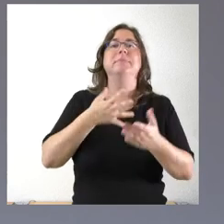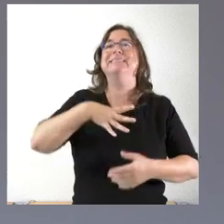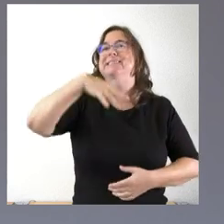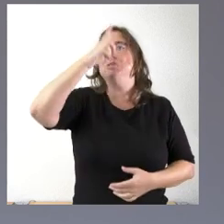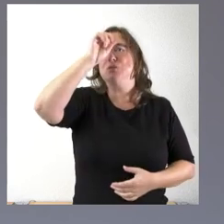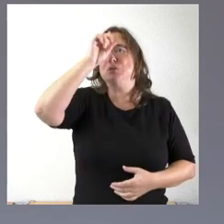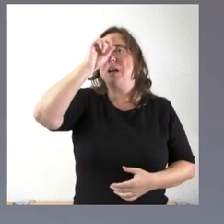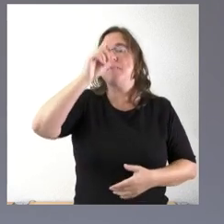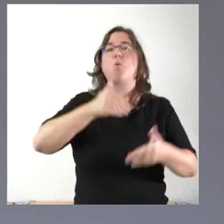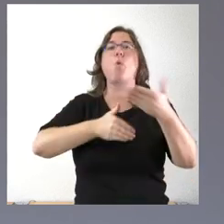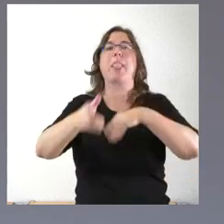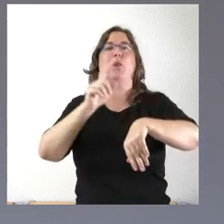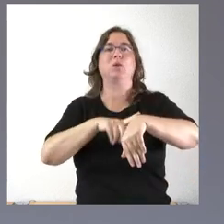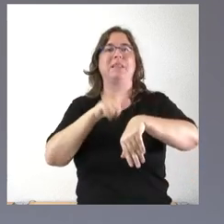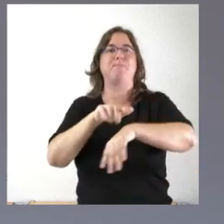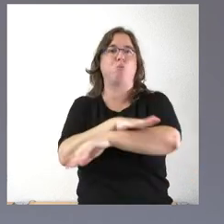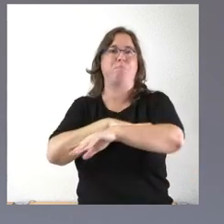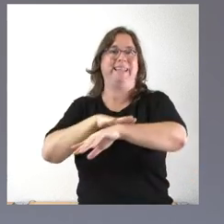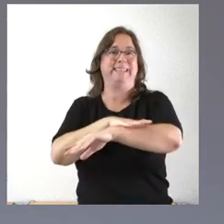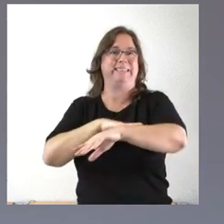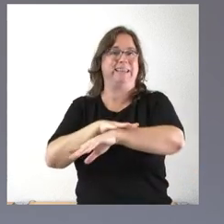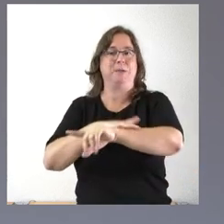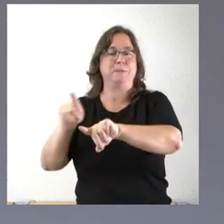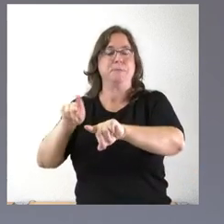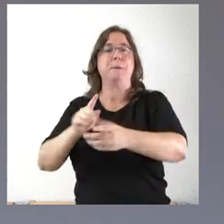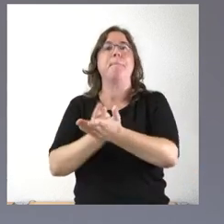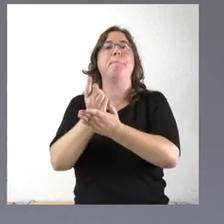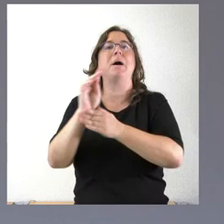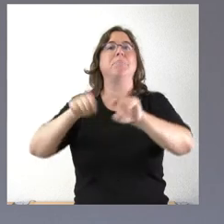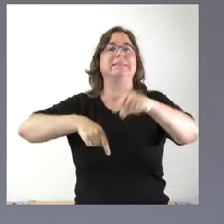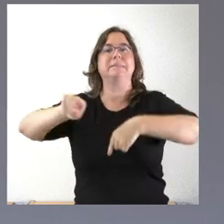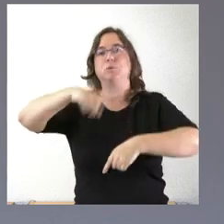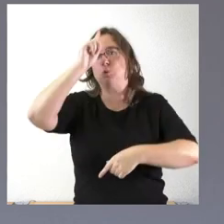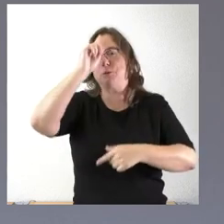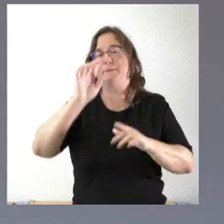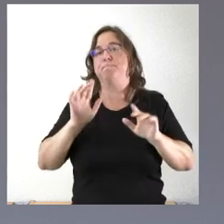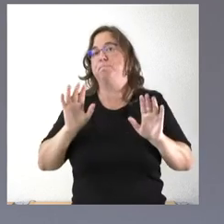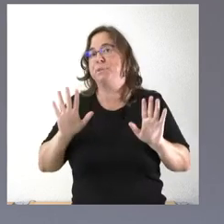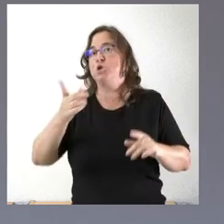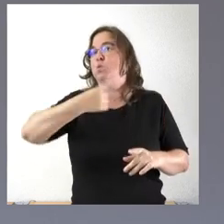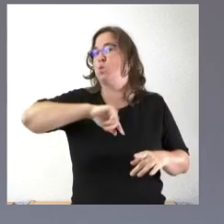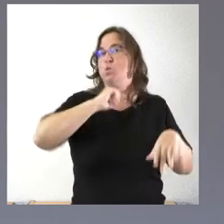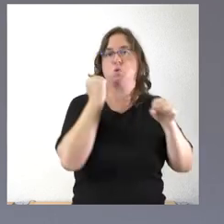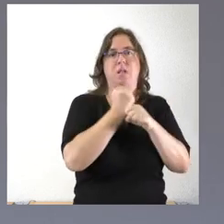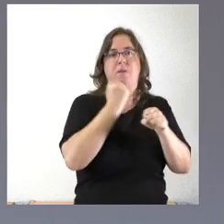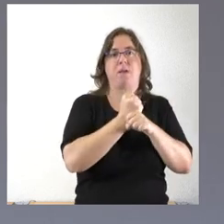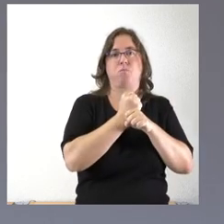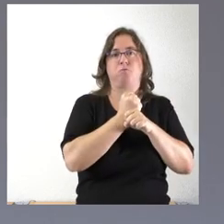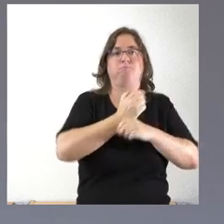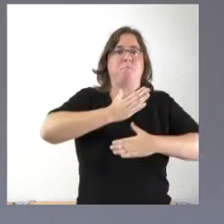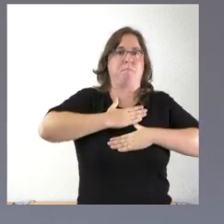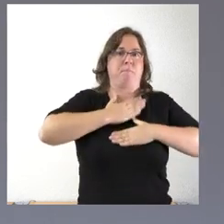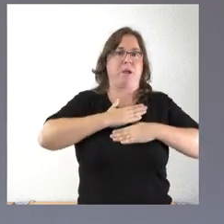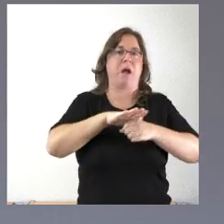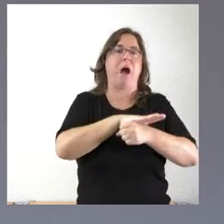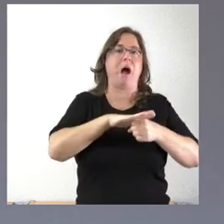horizonte temporal maneja el Ministerio en su mapa de transportes. Sea como fuere, nosotros trabajaremos en lo que es nuestro